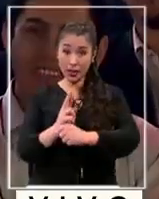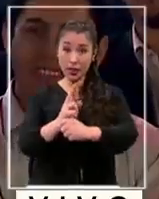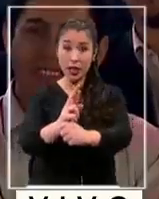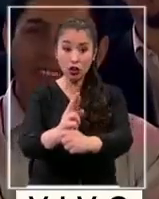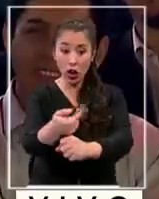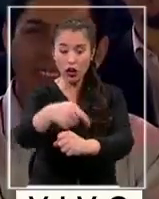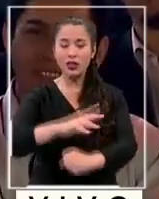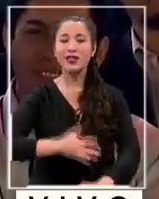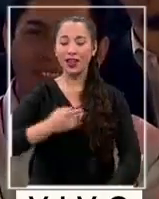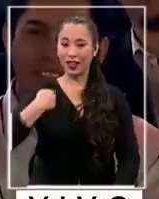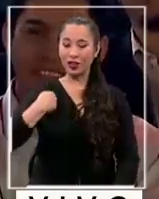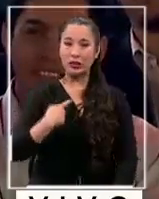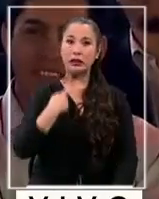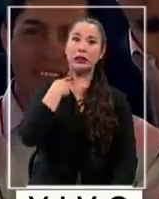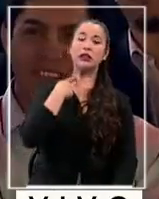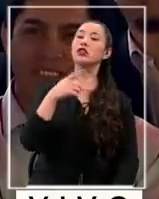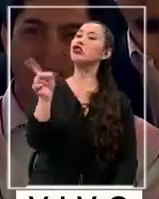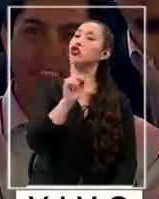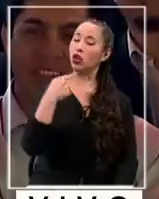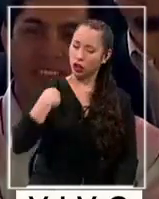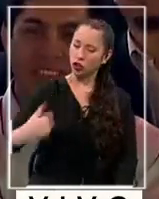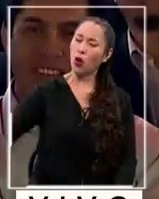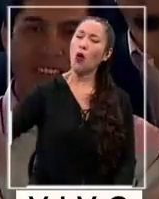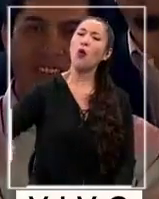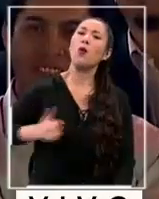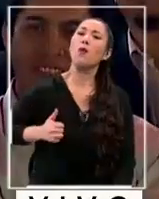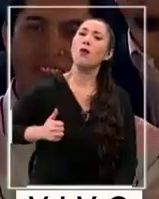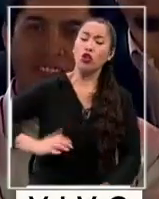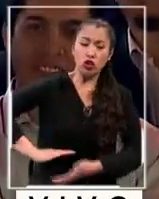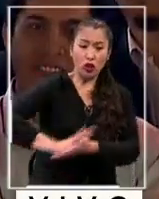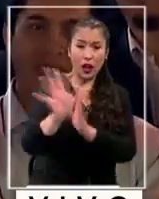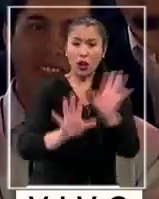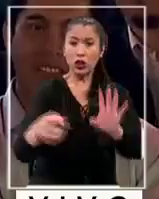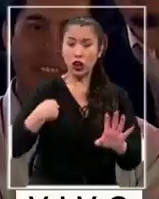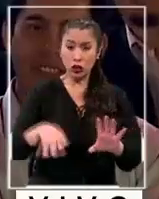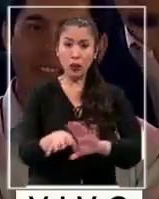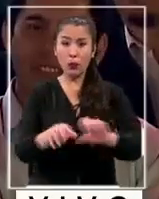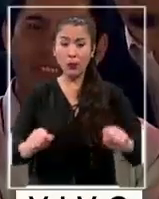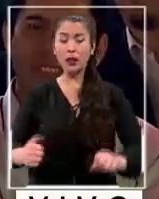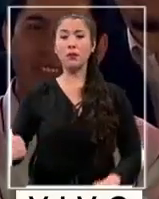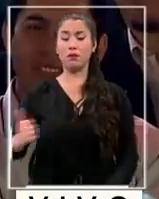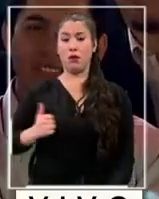que no le fallo y que voy a cumplir con todo lo que me comprometa.